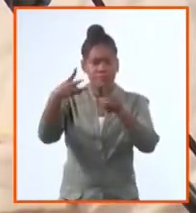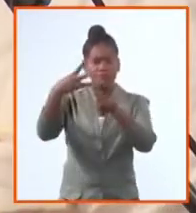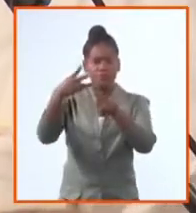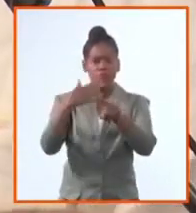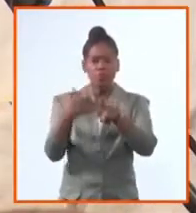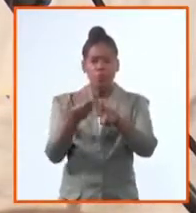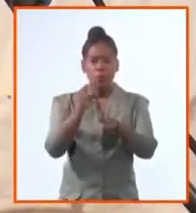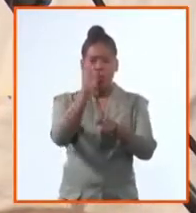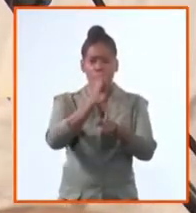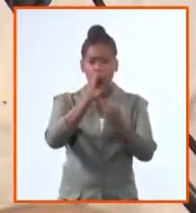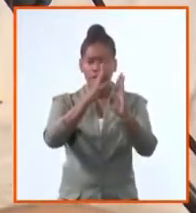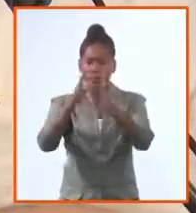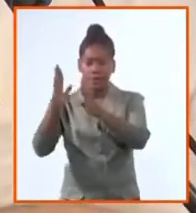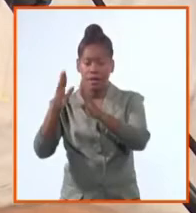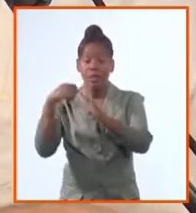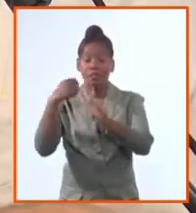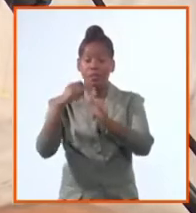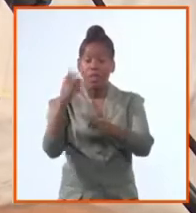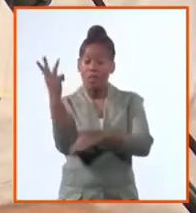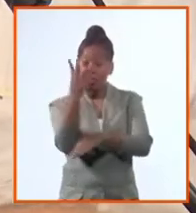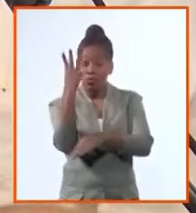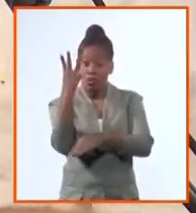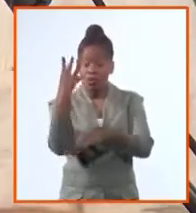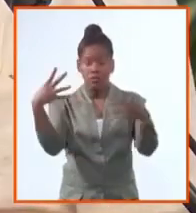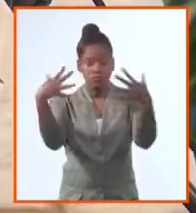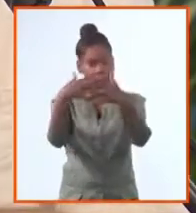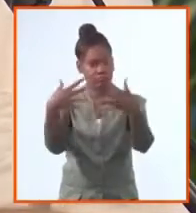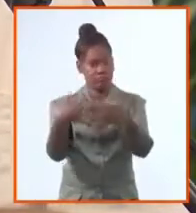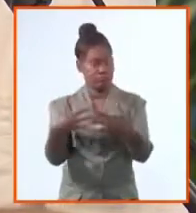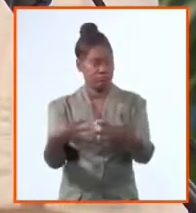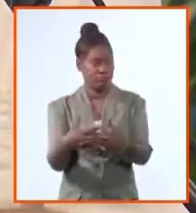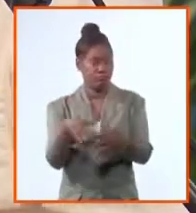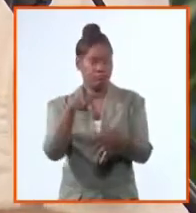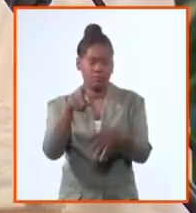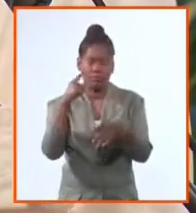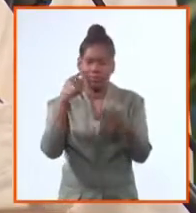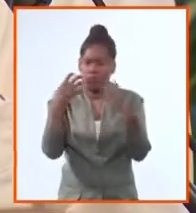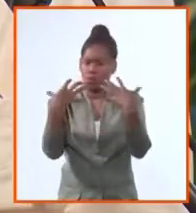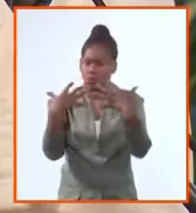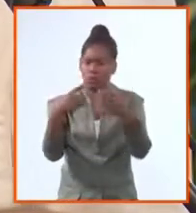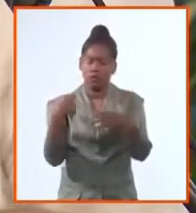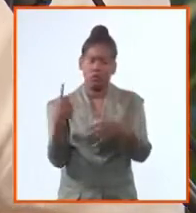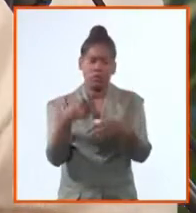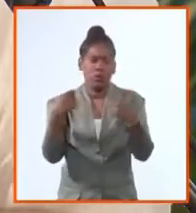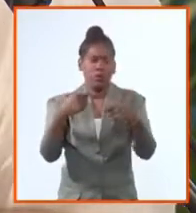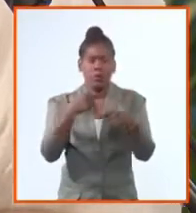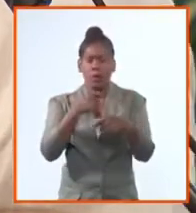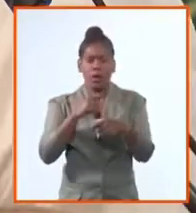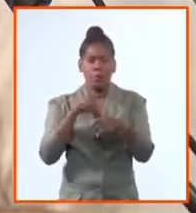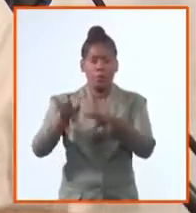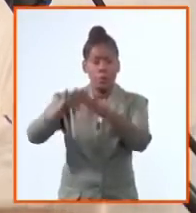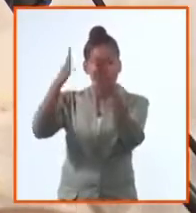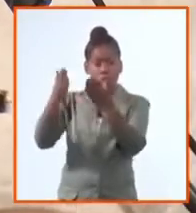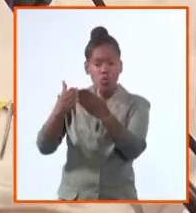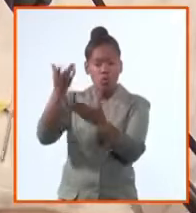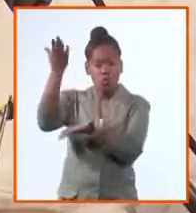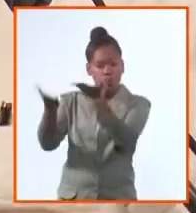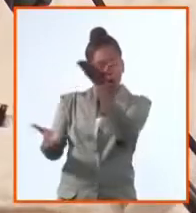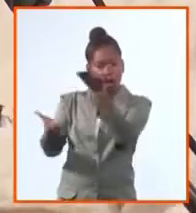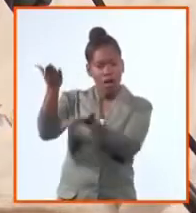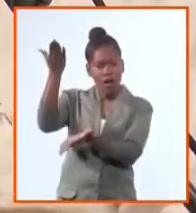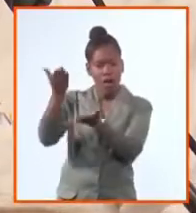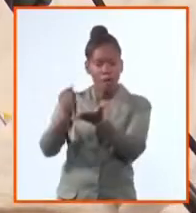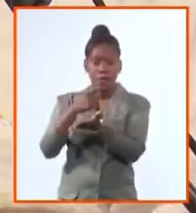otros. Entonces, este tema tenemos que mirarle a la cara, porque en el mundo el tema de